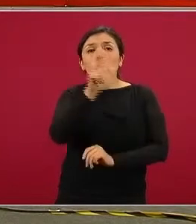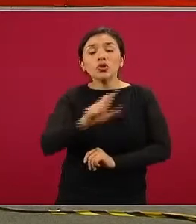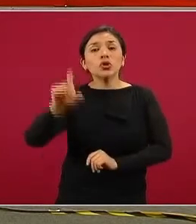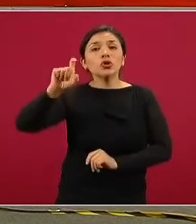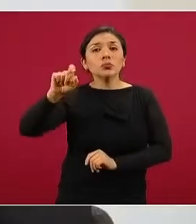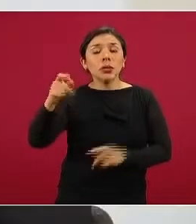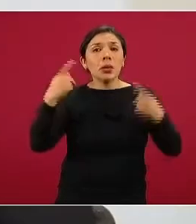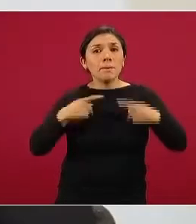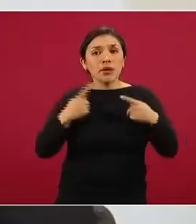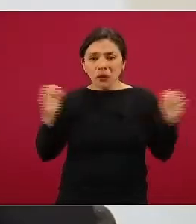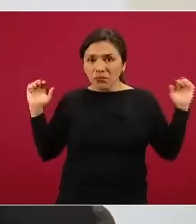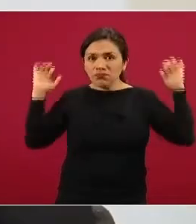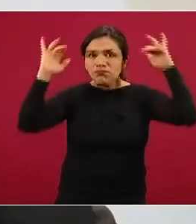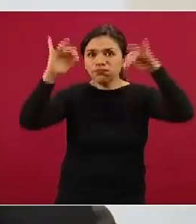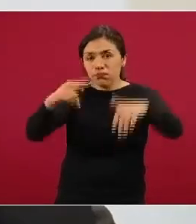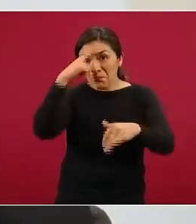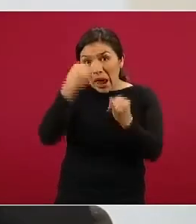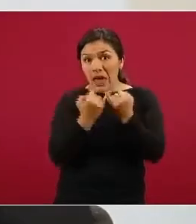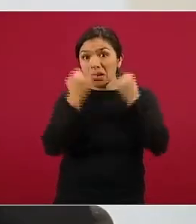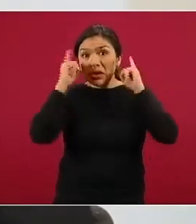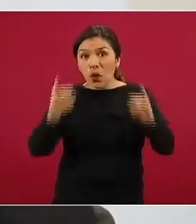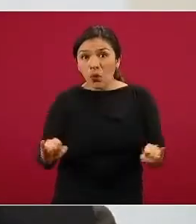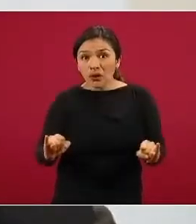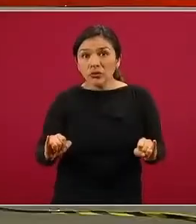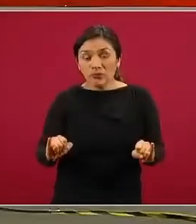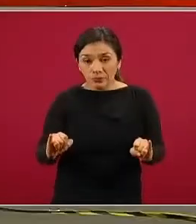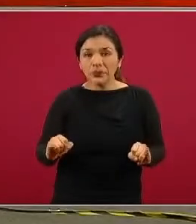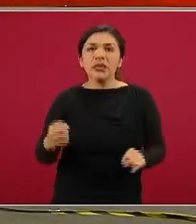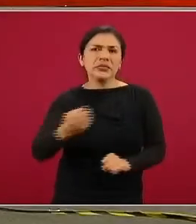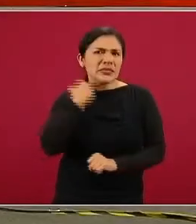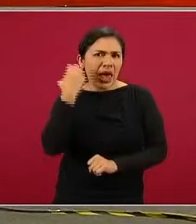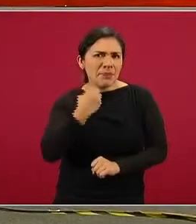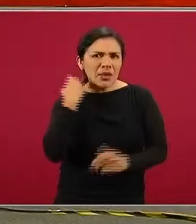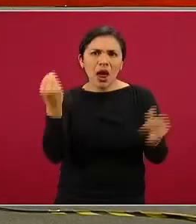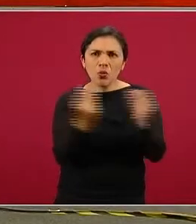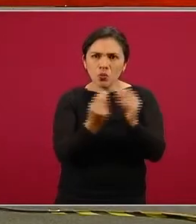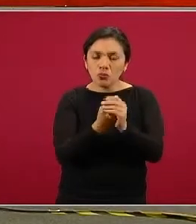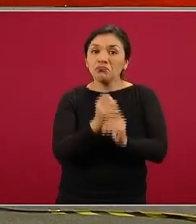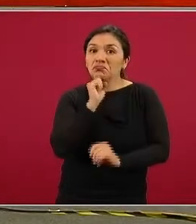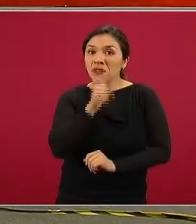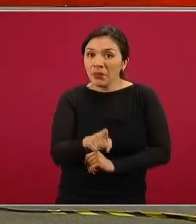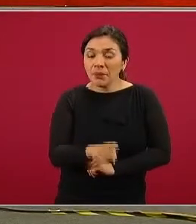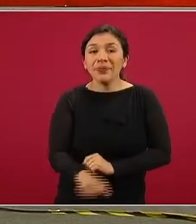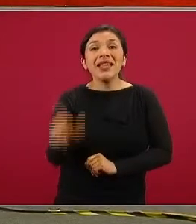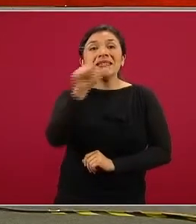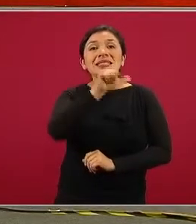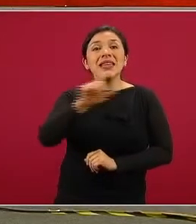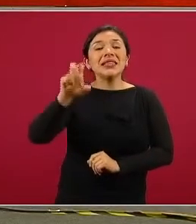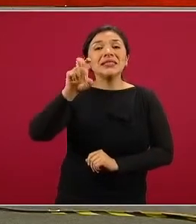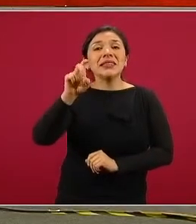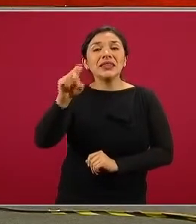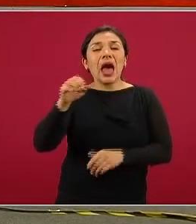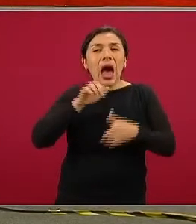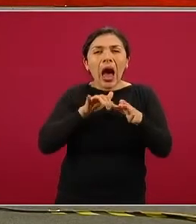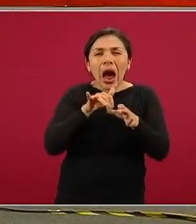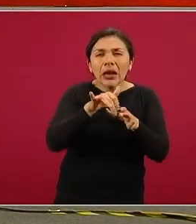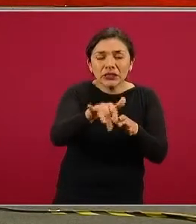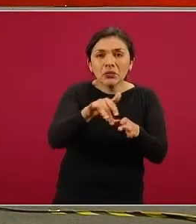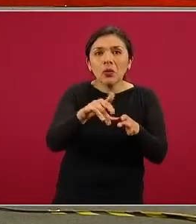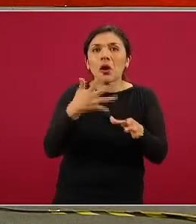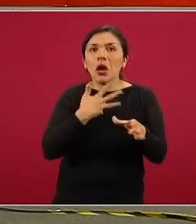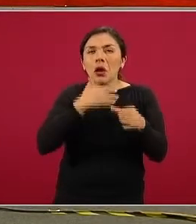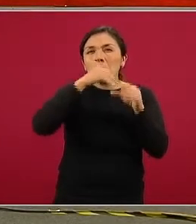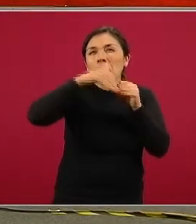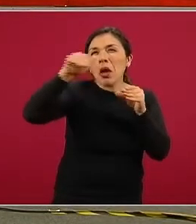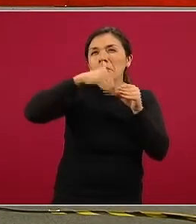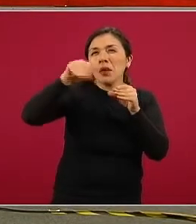4,820 asistentes a la ceremonia de inauguración y a los seminarios que impartimos, 730 archivos que se subieron